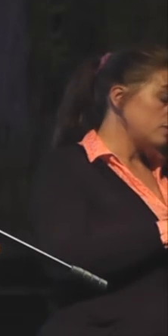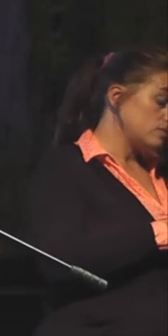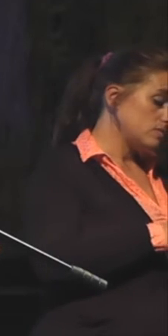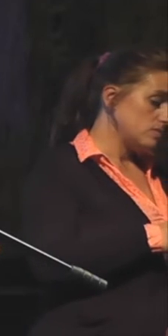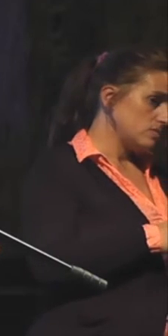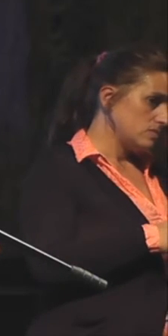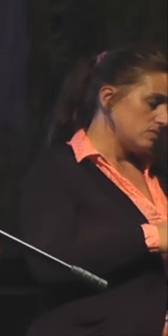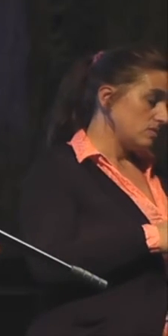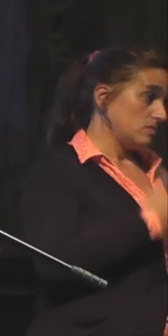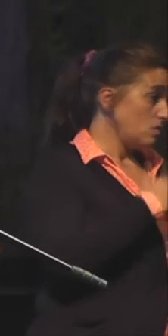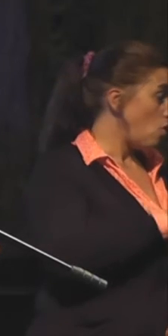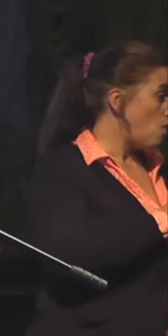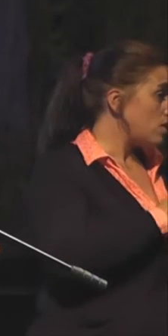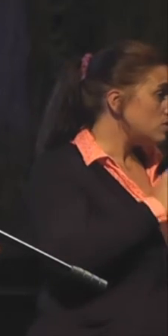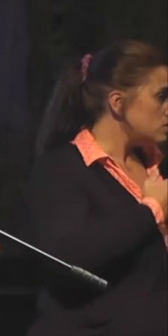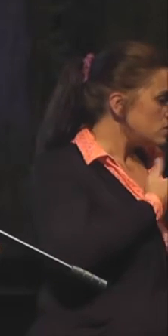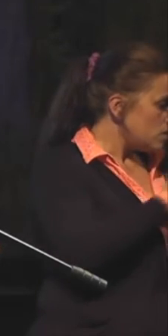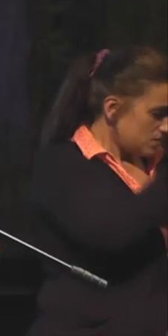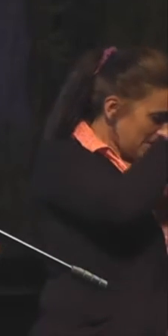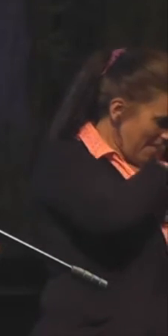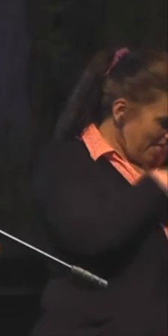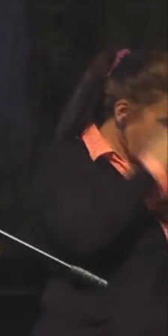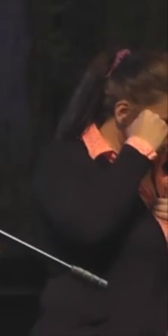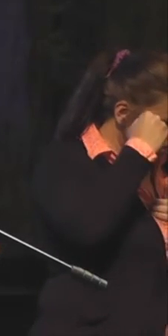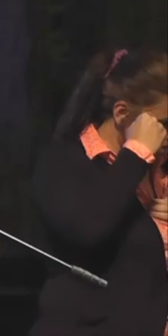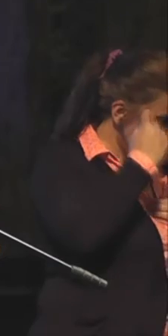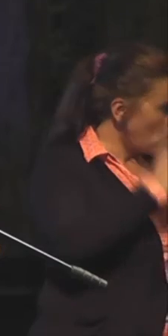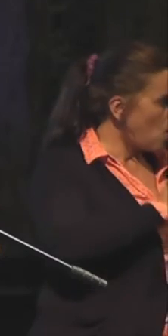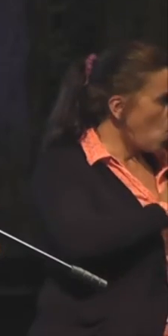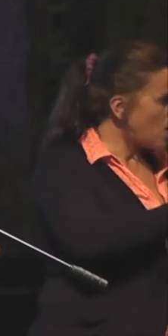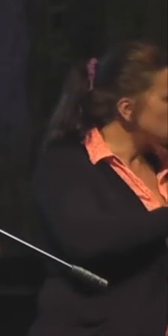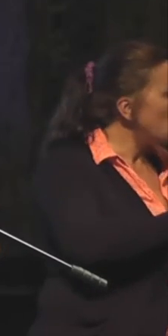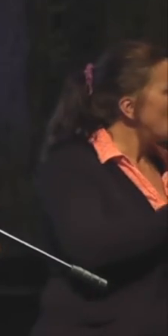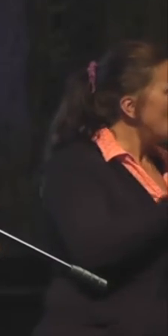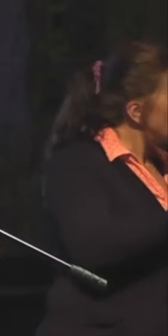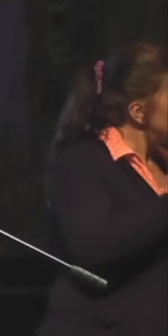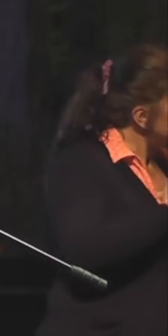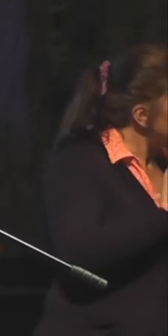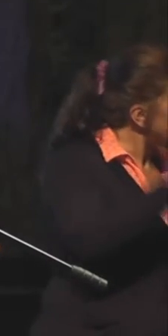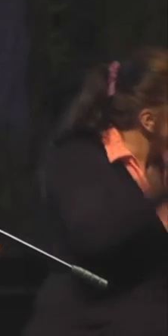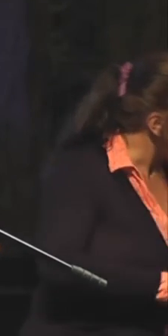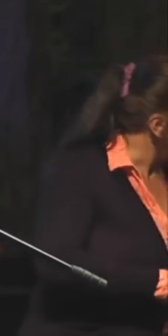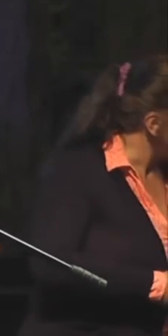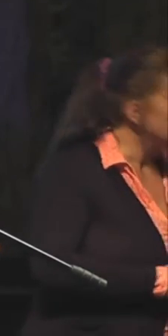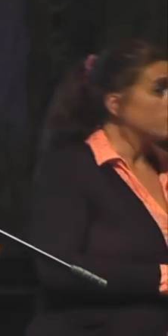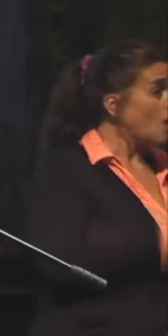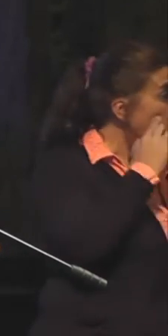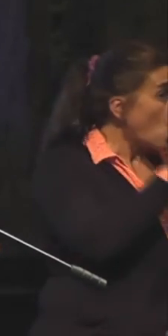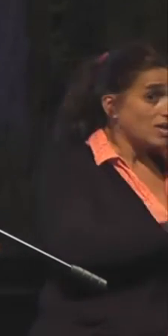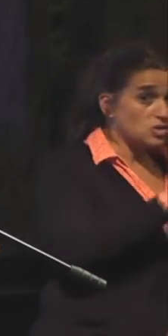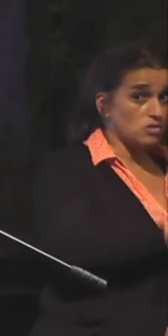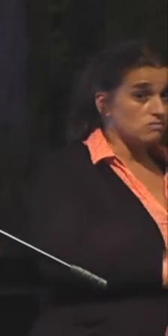si se clava en nuestro corazón y en nuestra mente que a mí no me cabe la menor duda que wilson